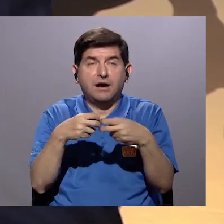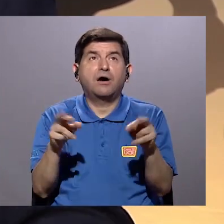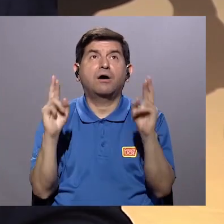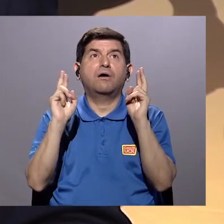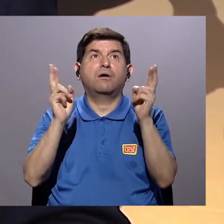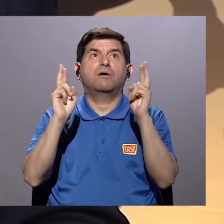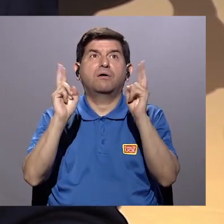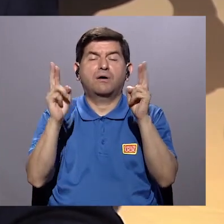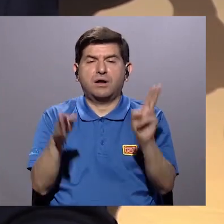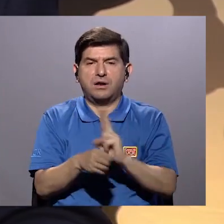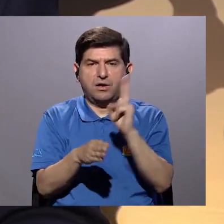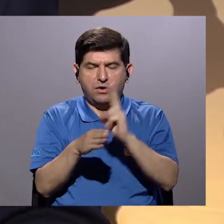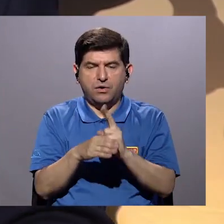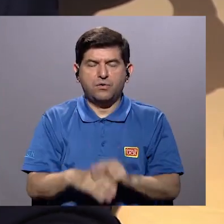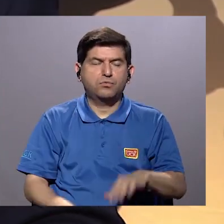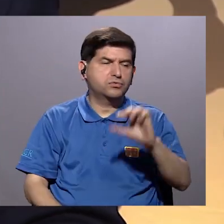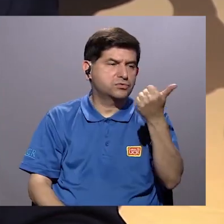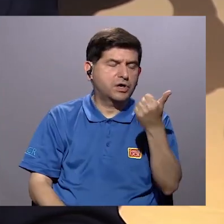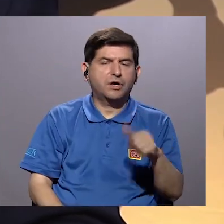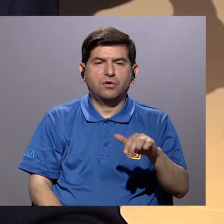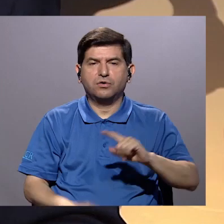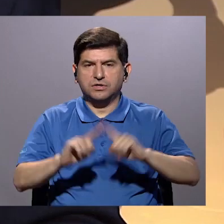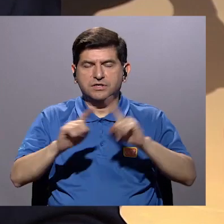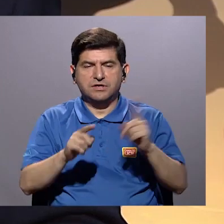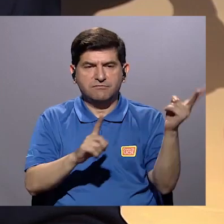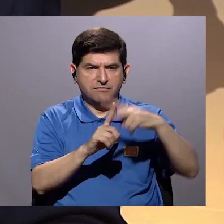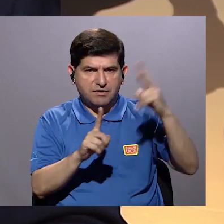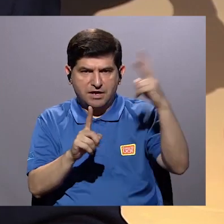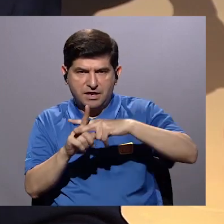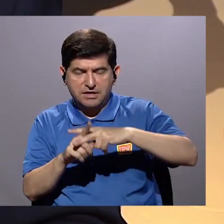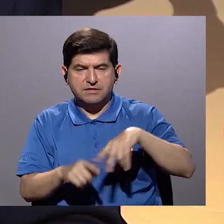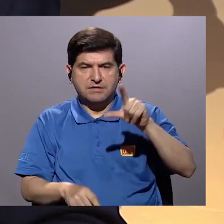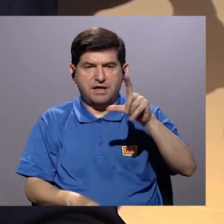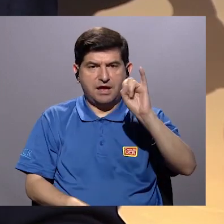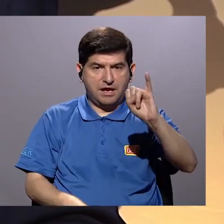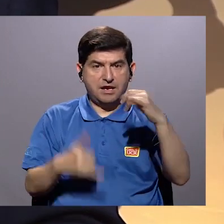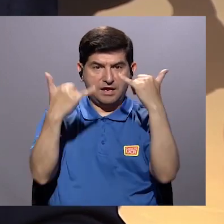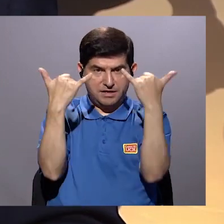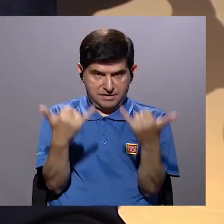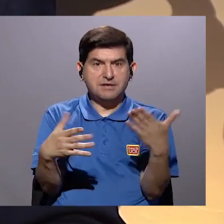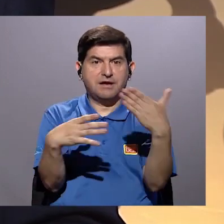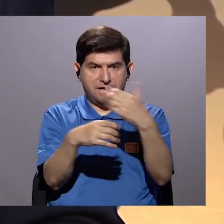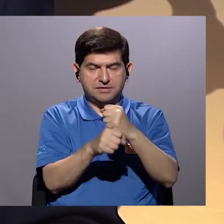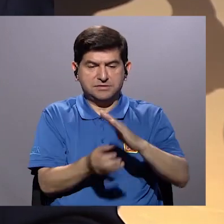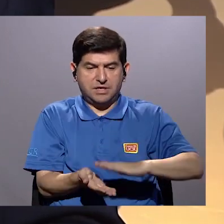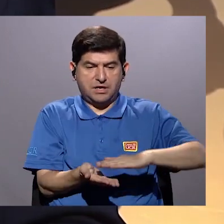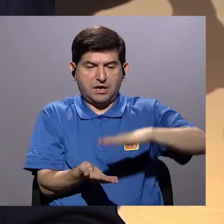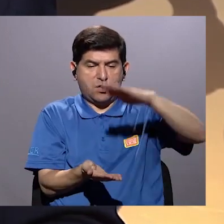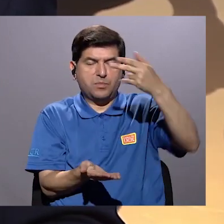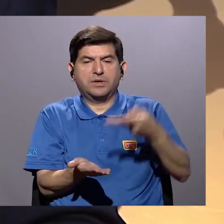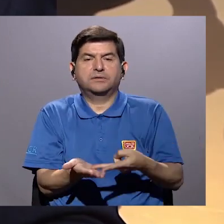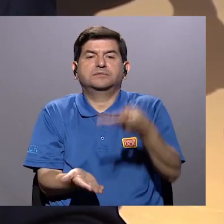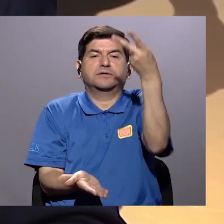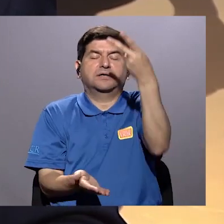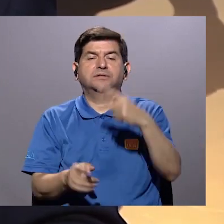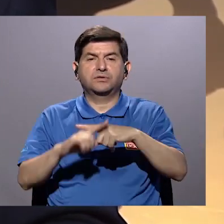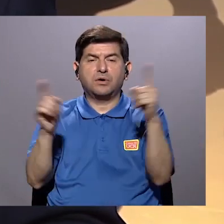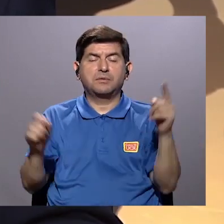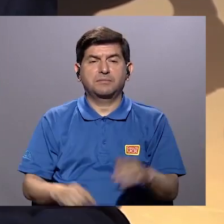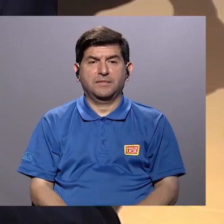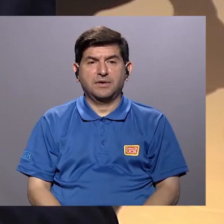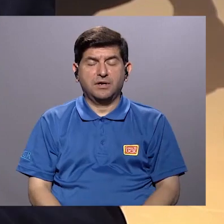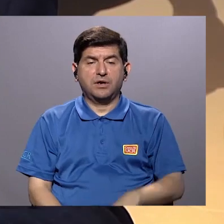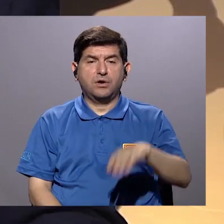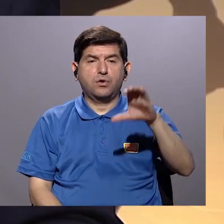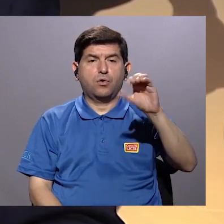ojalá el uso de baterías en otras aplicaciones, el litio también probablemente va, y ya lo está haciendo, incrementando su valor. Sin embargo, en términos absolutos, el